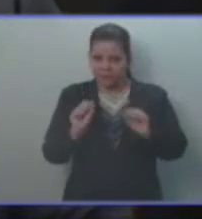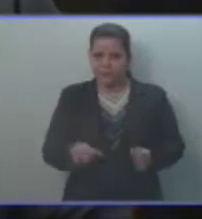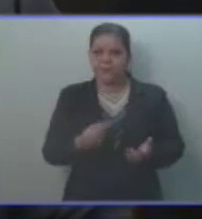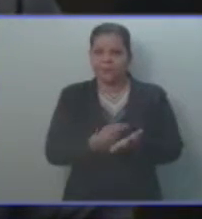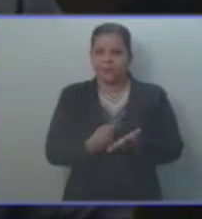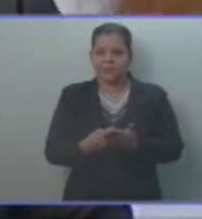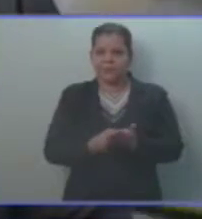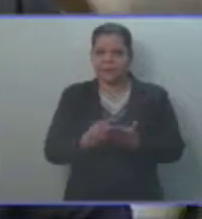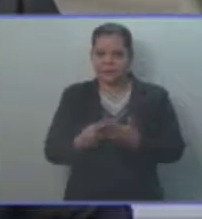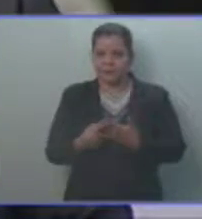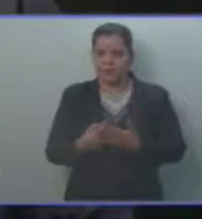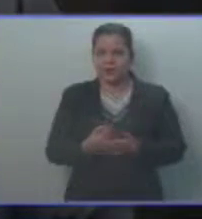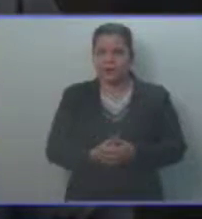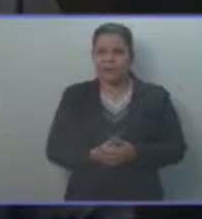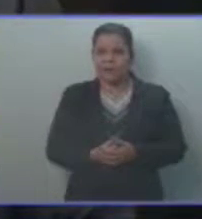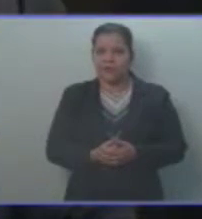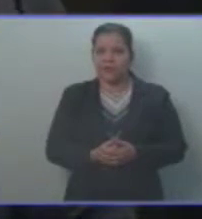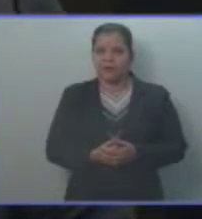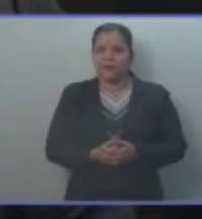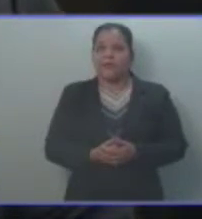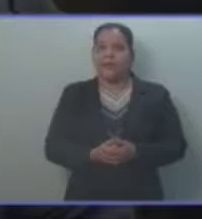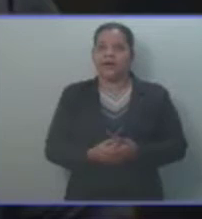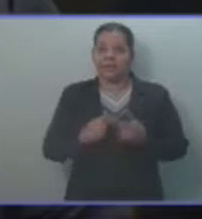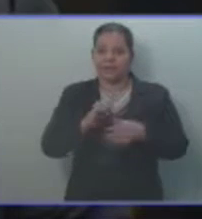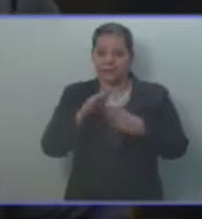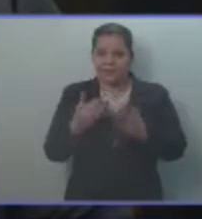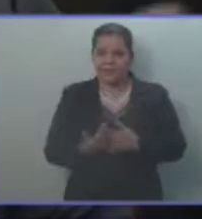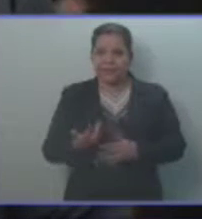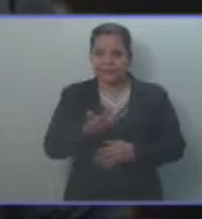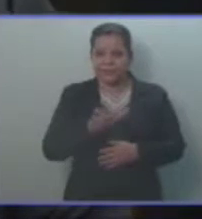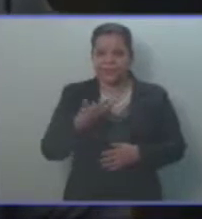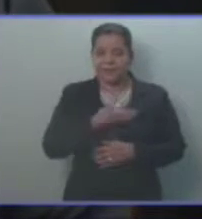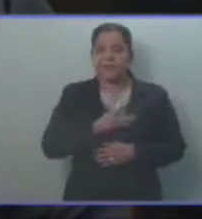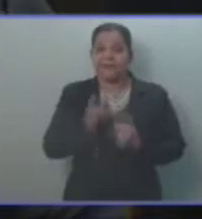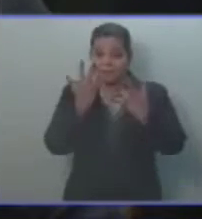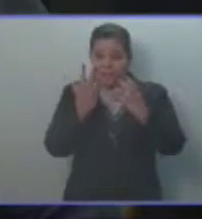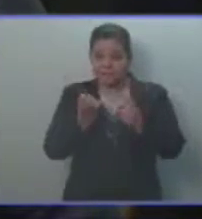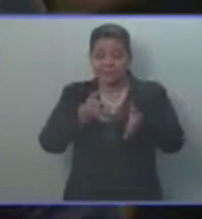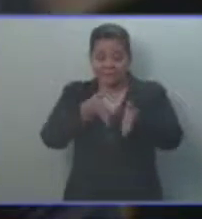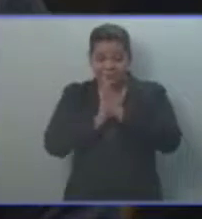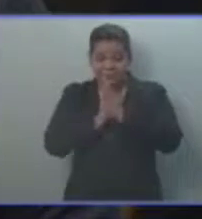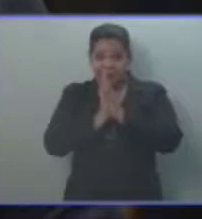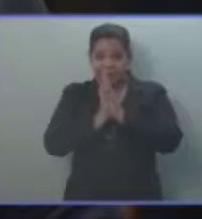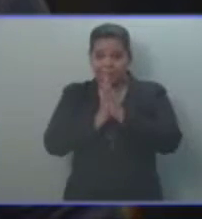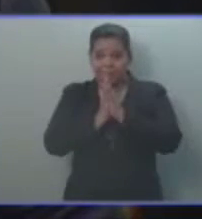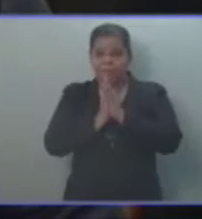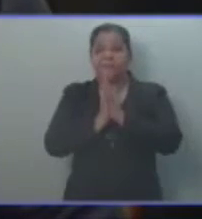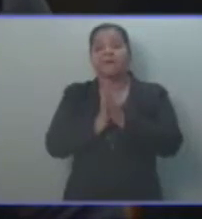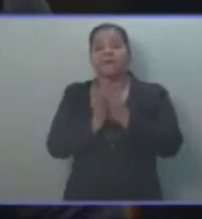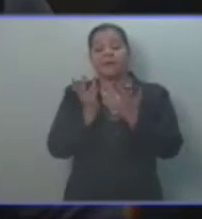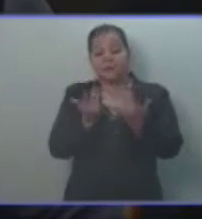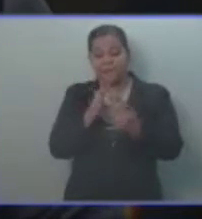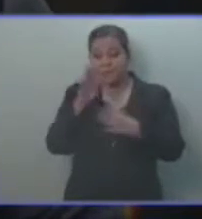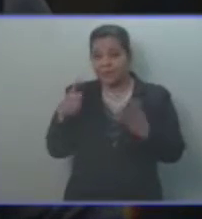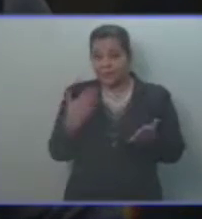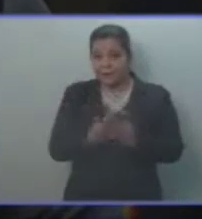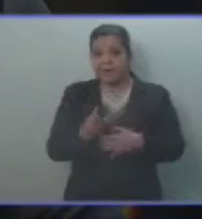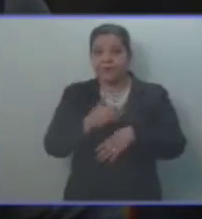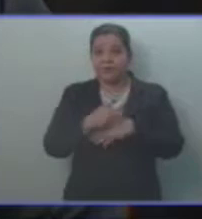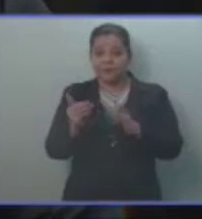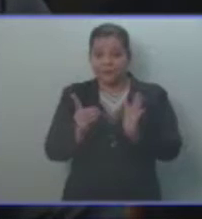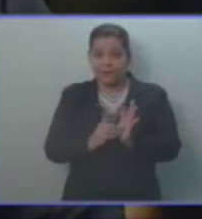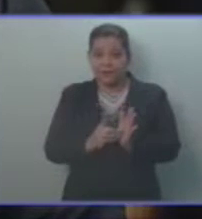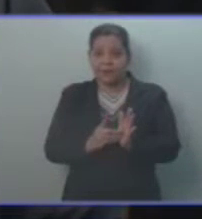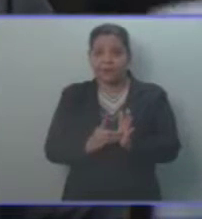discutido y aprobado. Quiero pedir finalmente, presidente, ojalá que todos los colegas diputados que